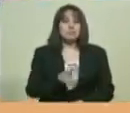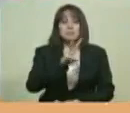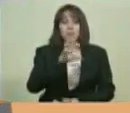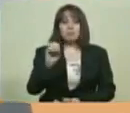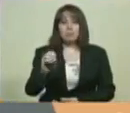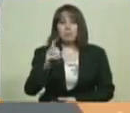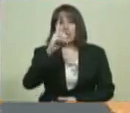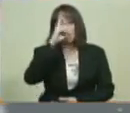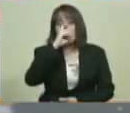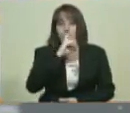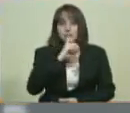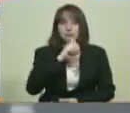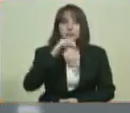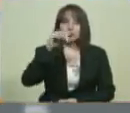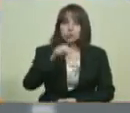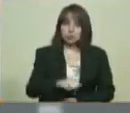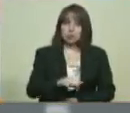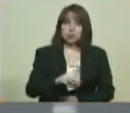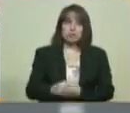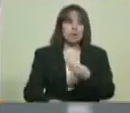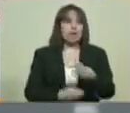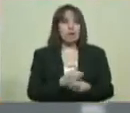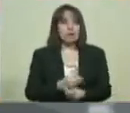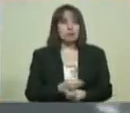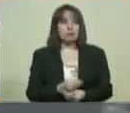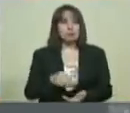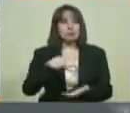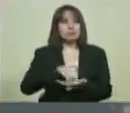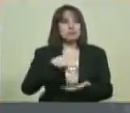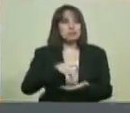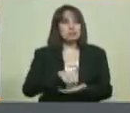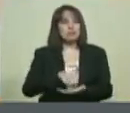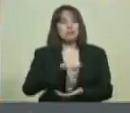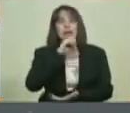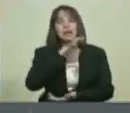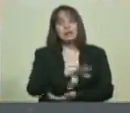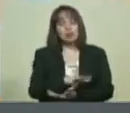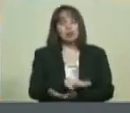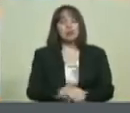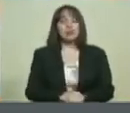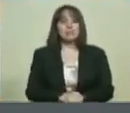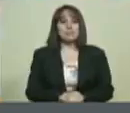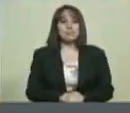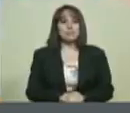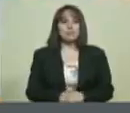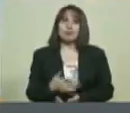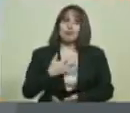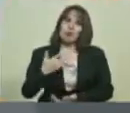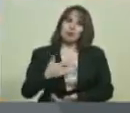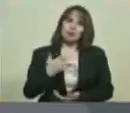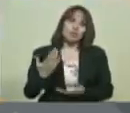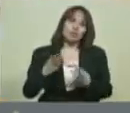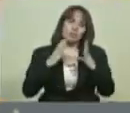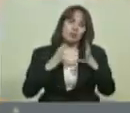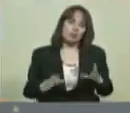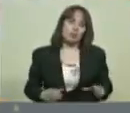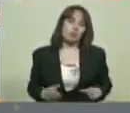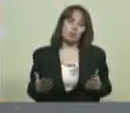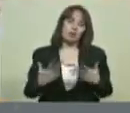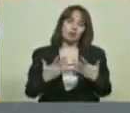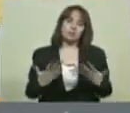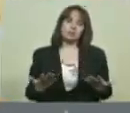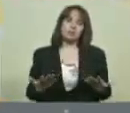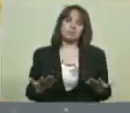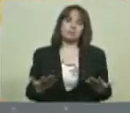años. Hoy ha sido un centro de historia, hoy ha sido un acto para la historia. Yo así lo siento en mi cuerpo, así